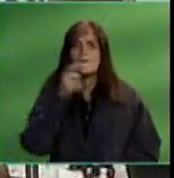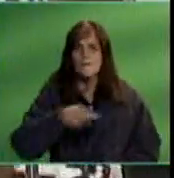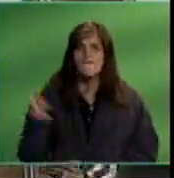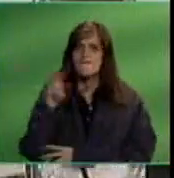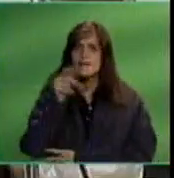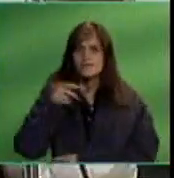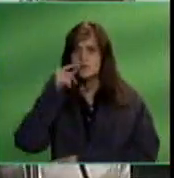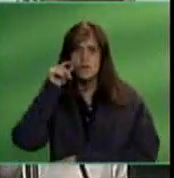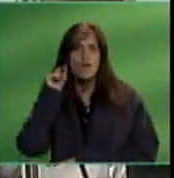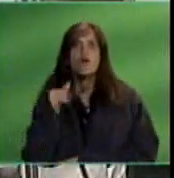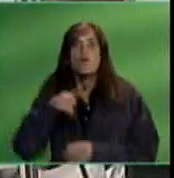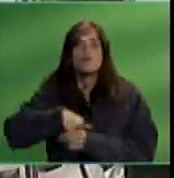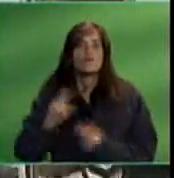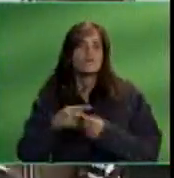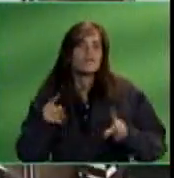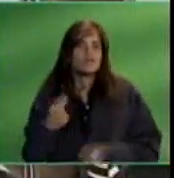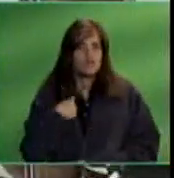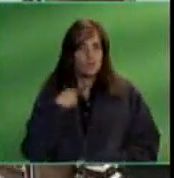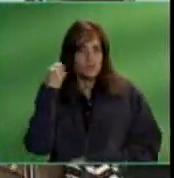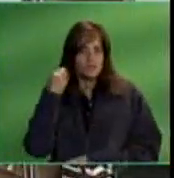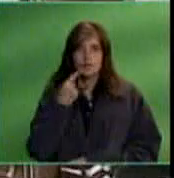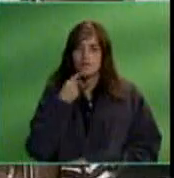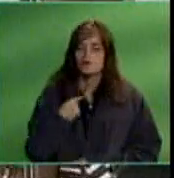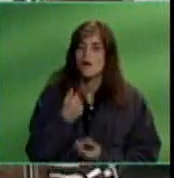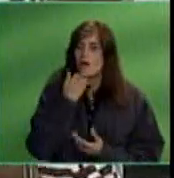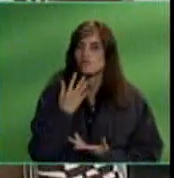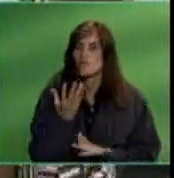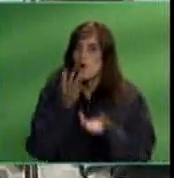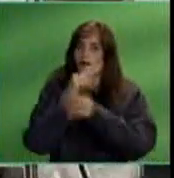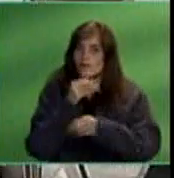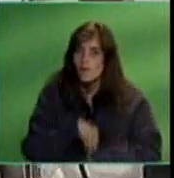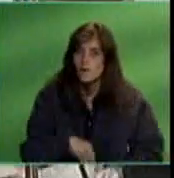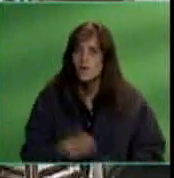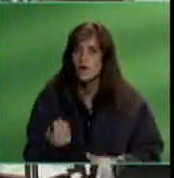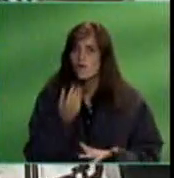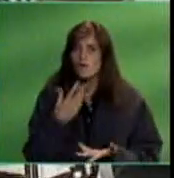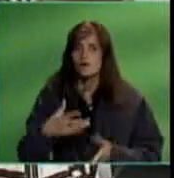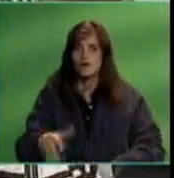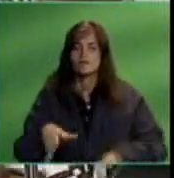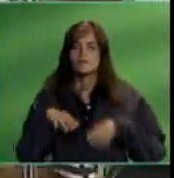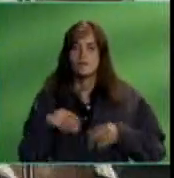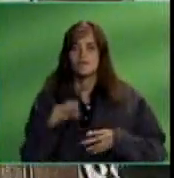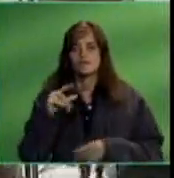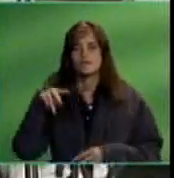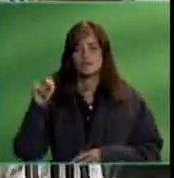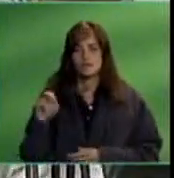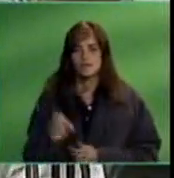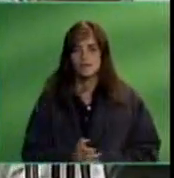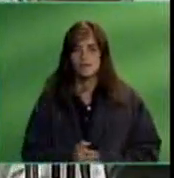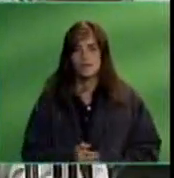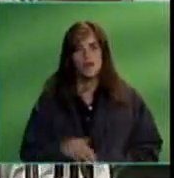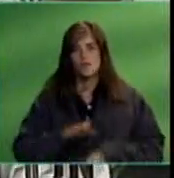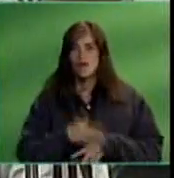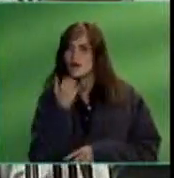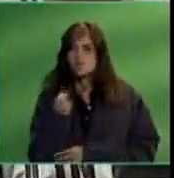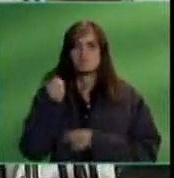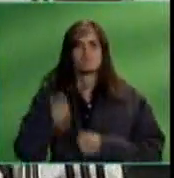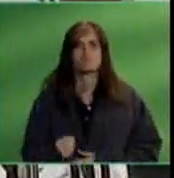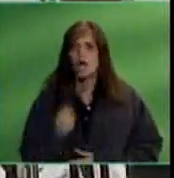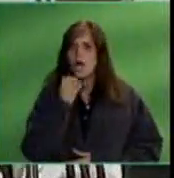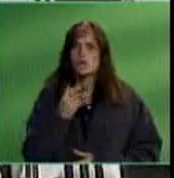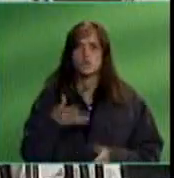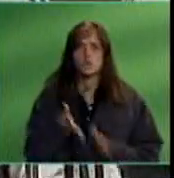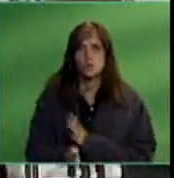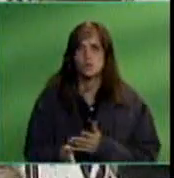venezolana que vota distinto como yo pienso y que me han dicho esto yo no estoy de acuerdo con desconocer el árbitro porque es una actitud caprichosa es